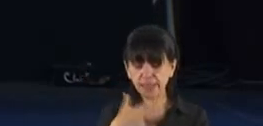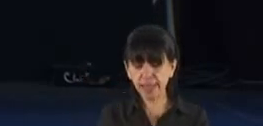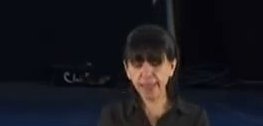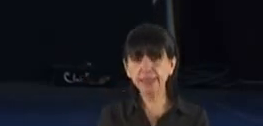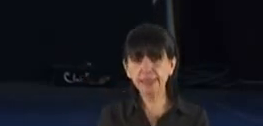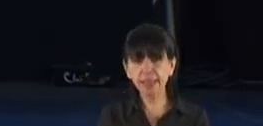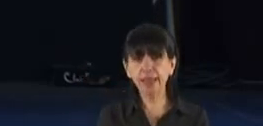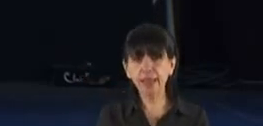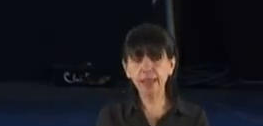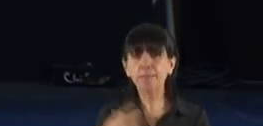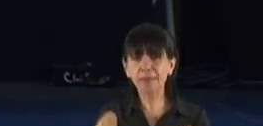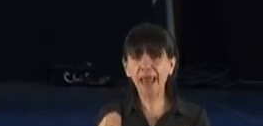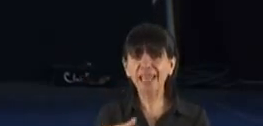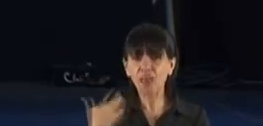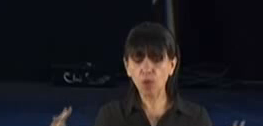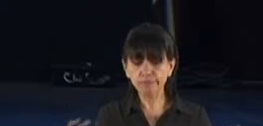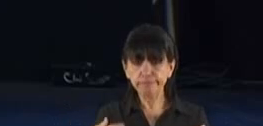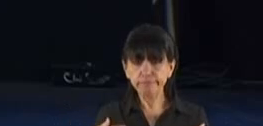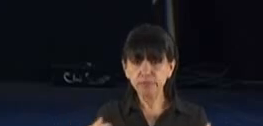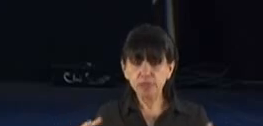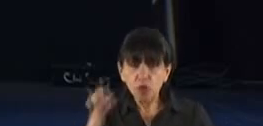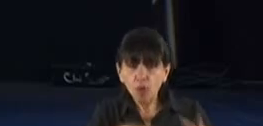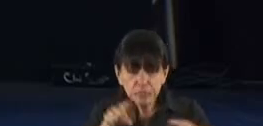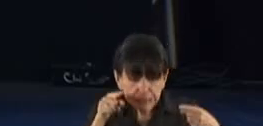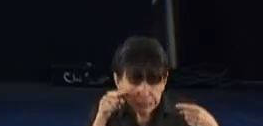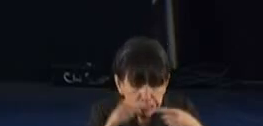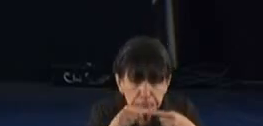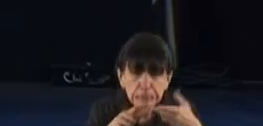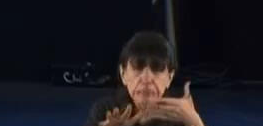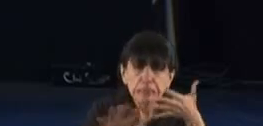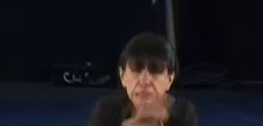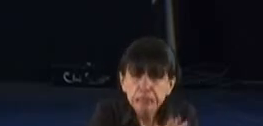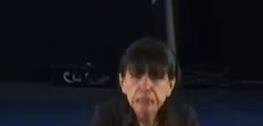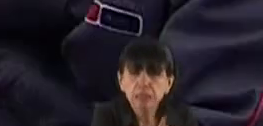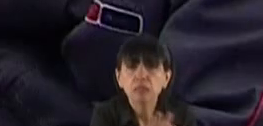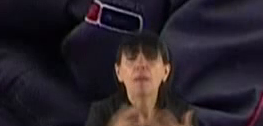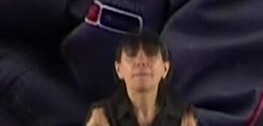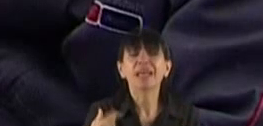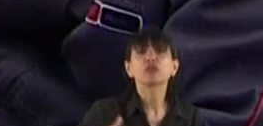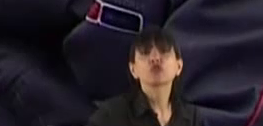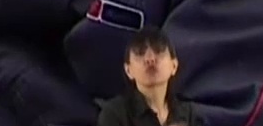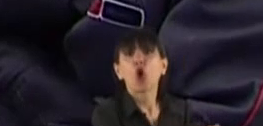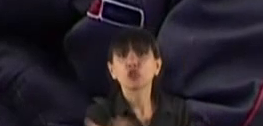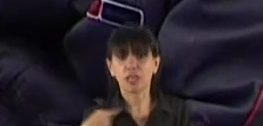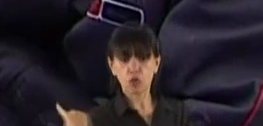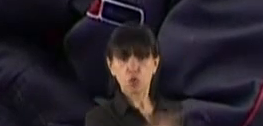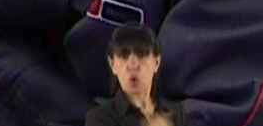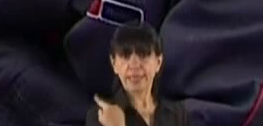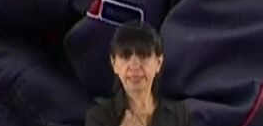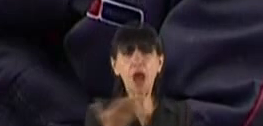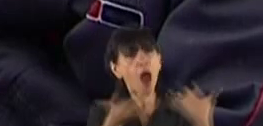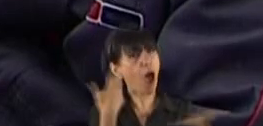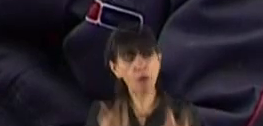capaces de encontrar la solución que tenemos que encontrar para nuestra sociedad, no ocultando